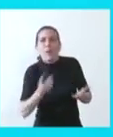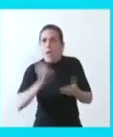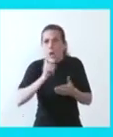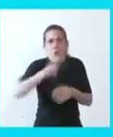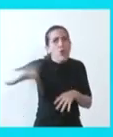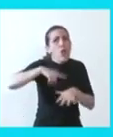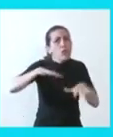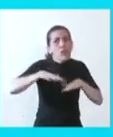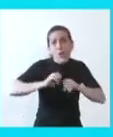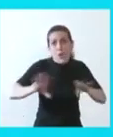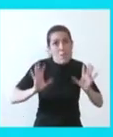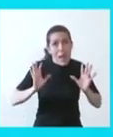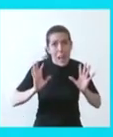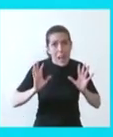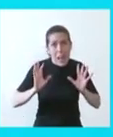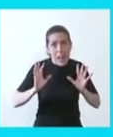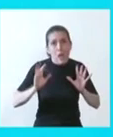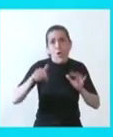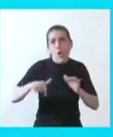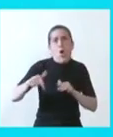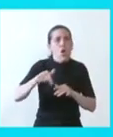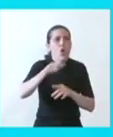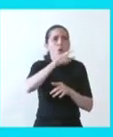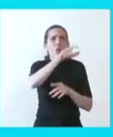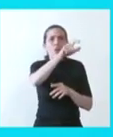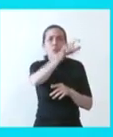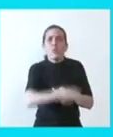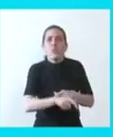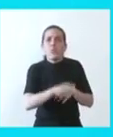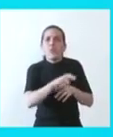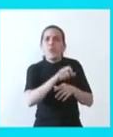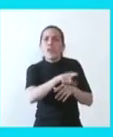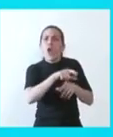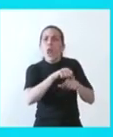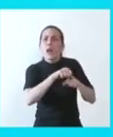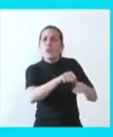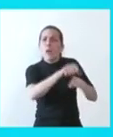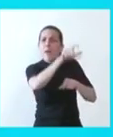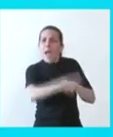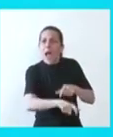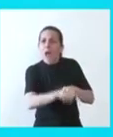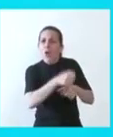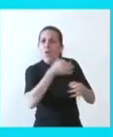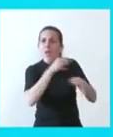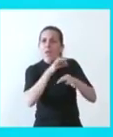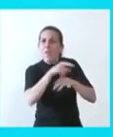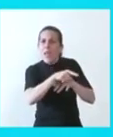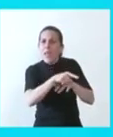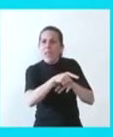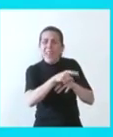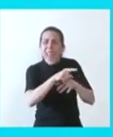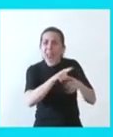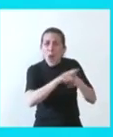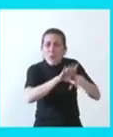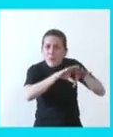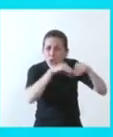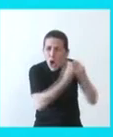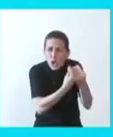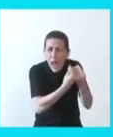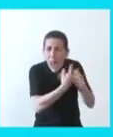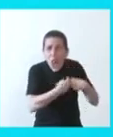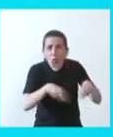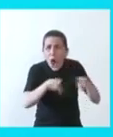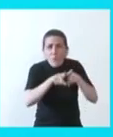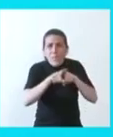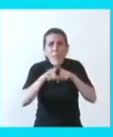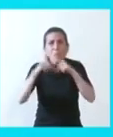momento. Hoy me comentaba un supermercadista que vendió ayer lo que vendió en Navidad. Y la verdad es que no